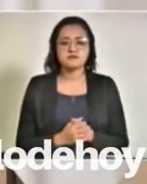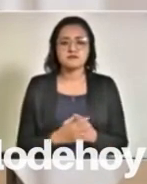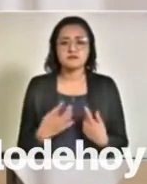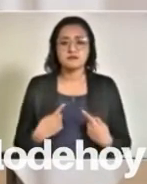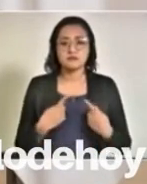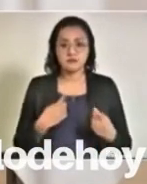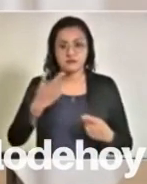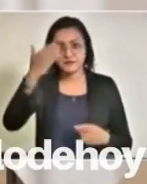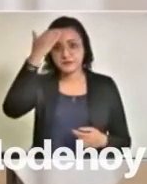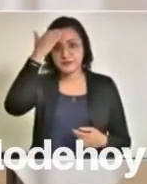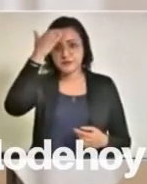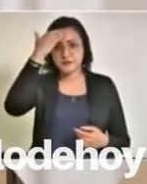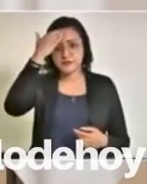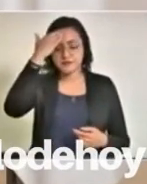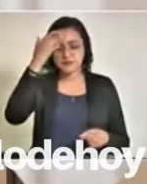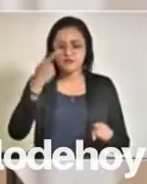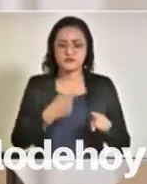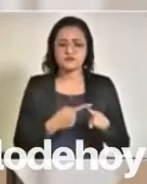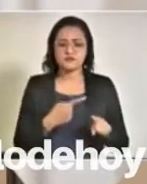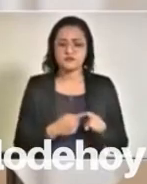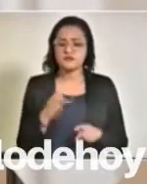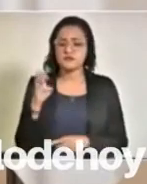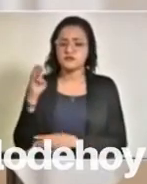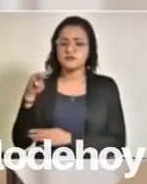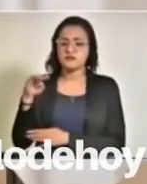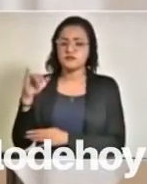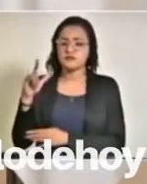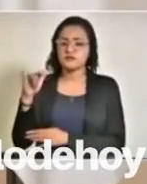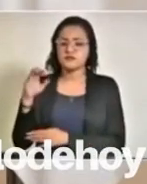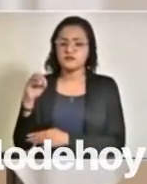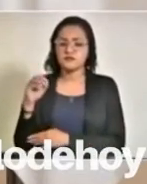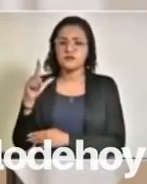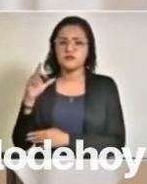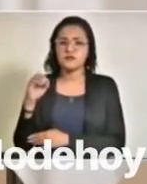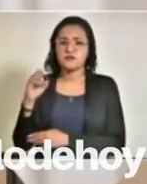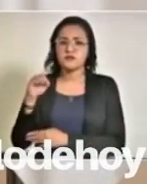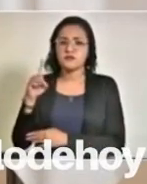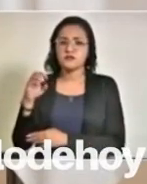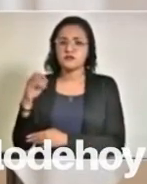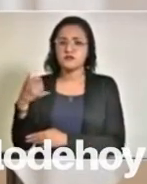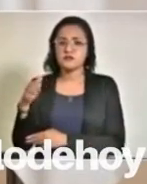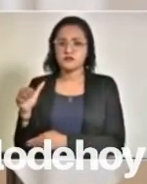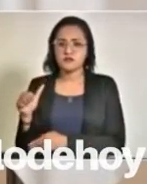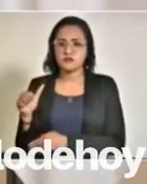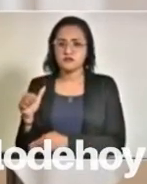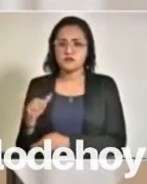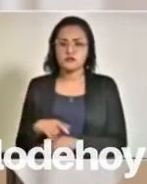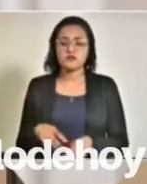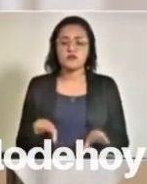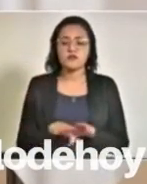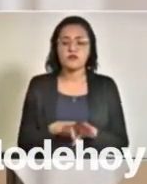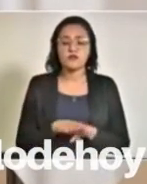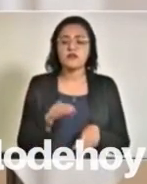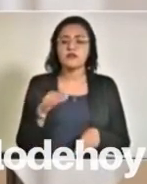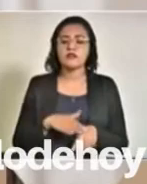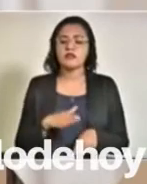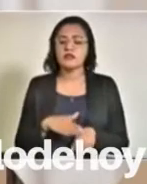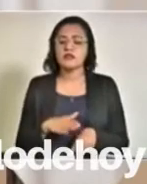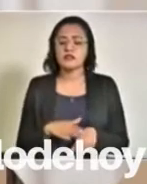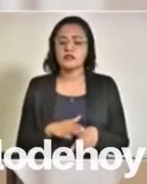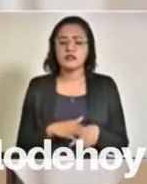conocer por emilio soya en el llamado criterio de oportunidad